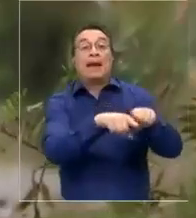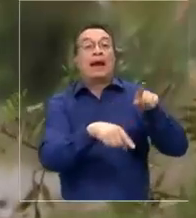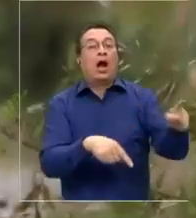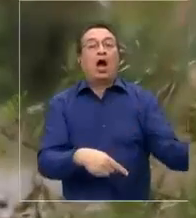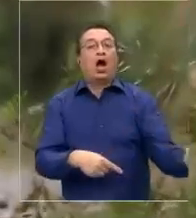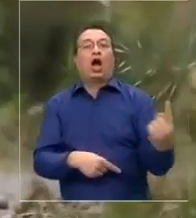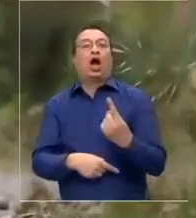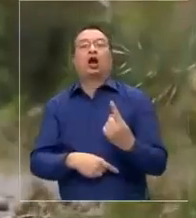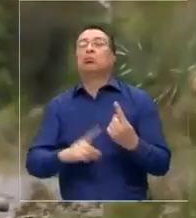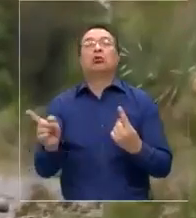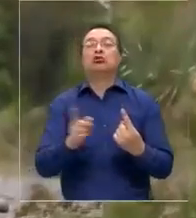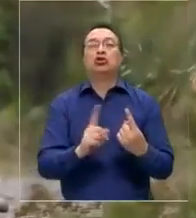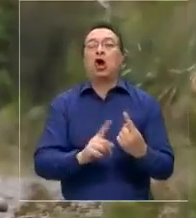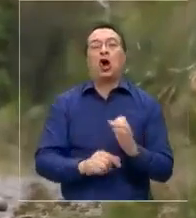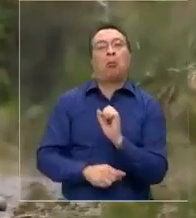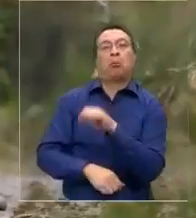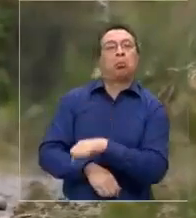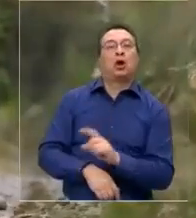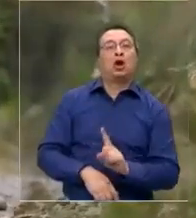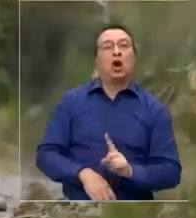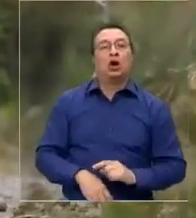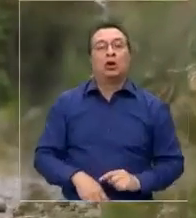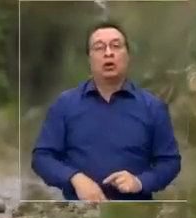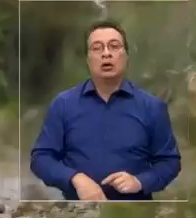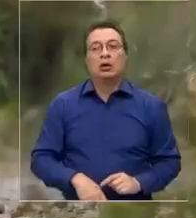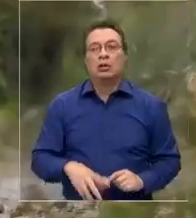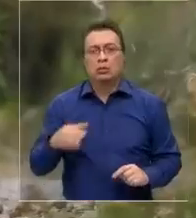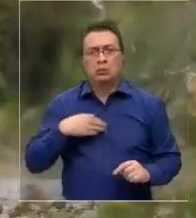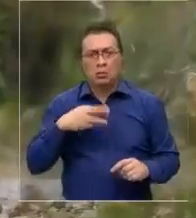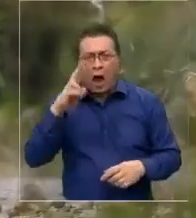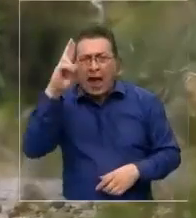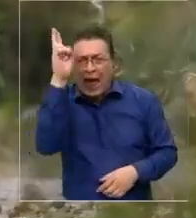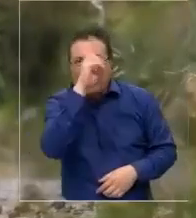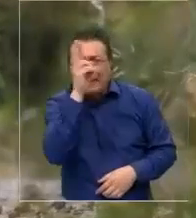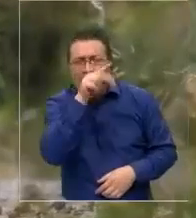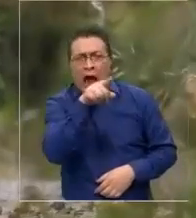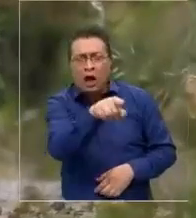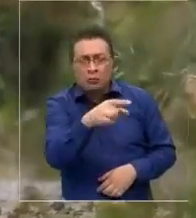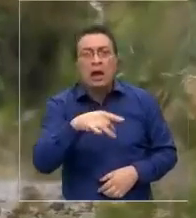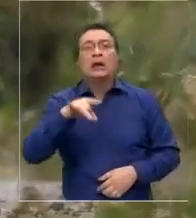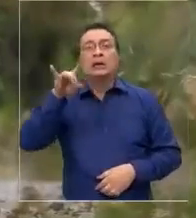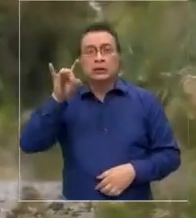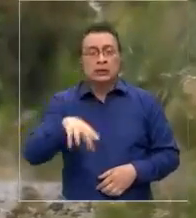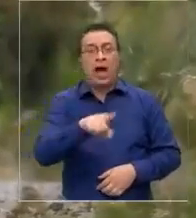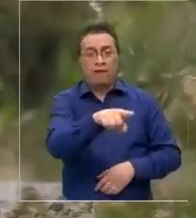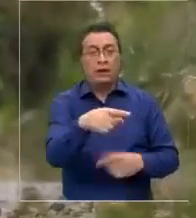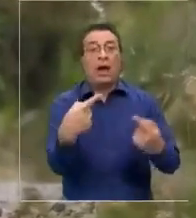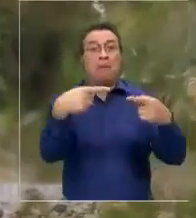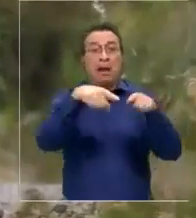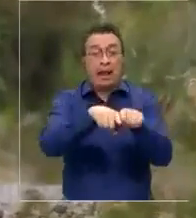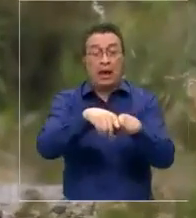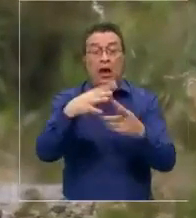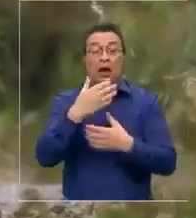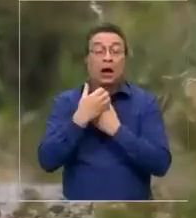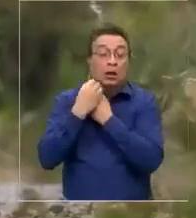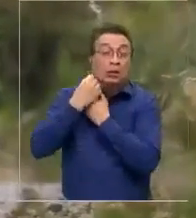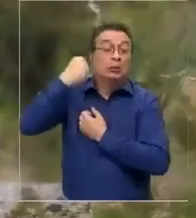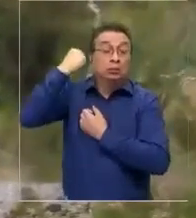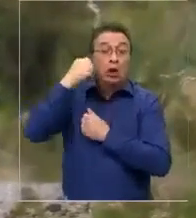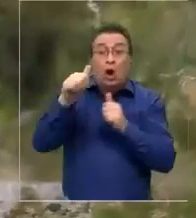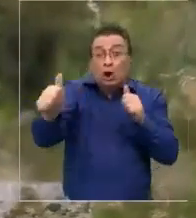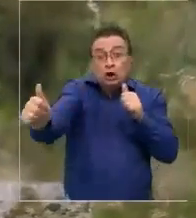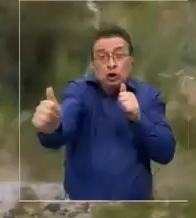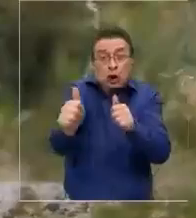no apareció en el lugar. Resulta inexplicable que este señor, sabiendo que su pareja está ahí a